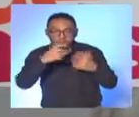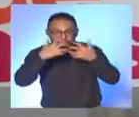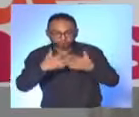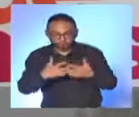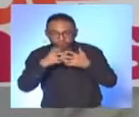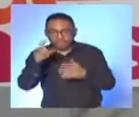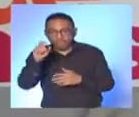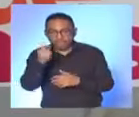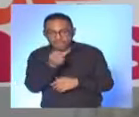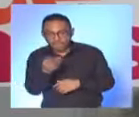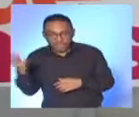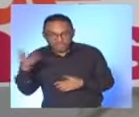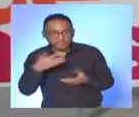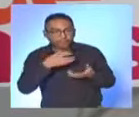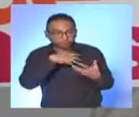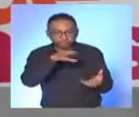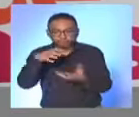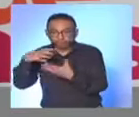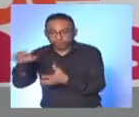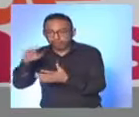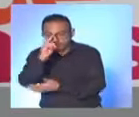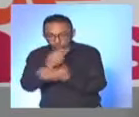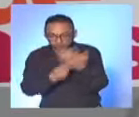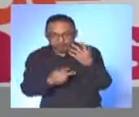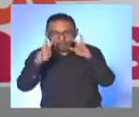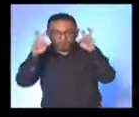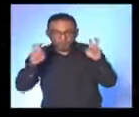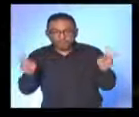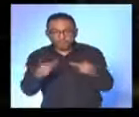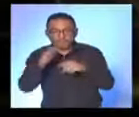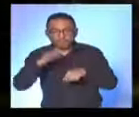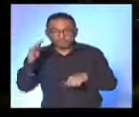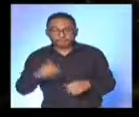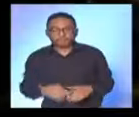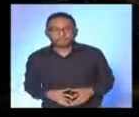del municipio como parte del programa Vende Más.